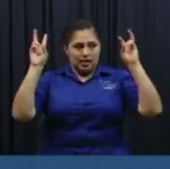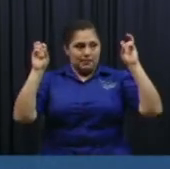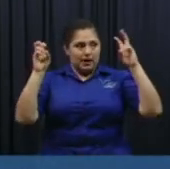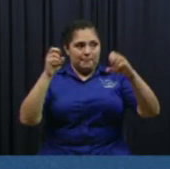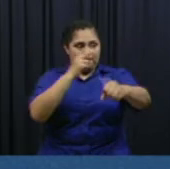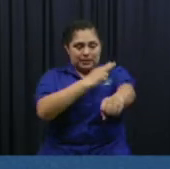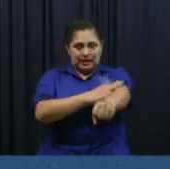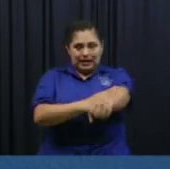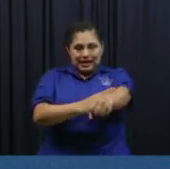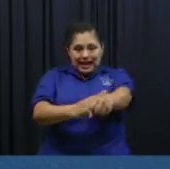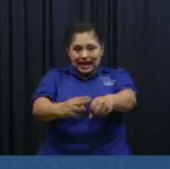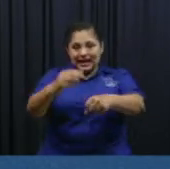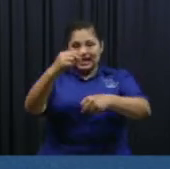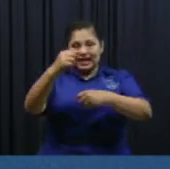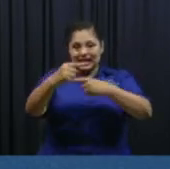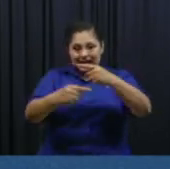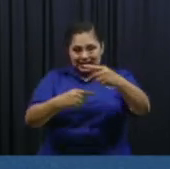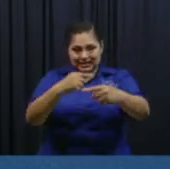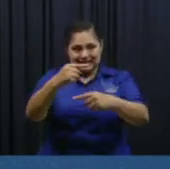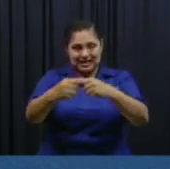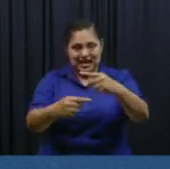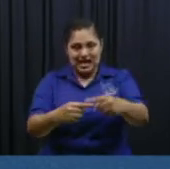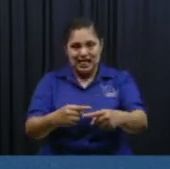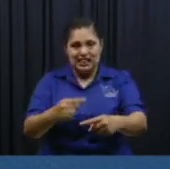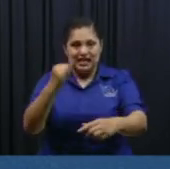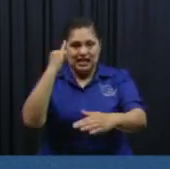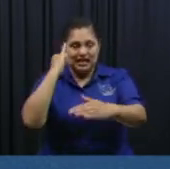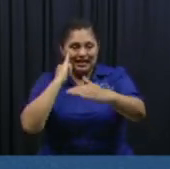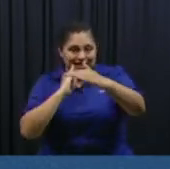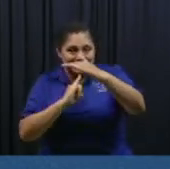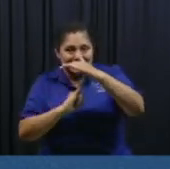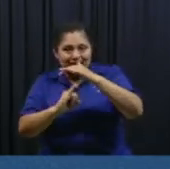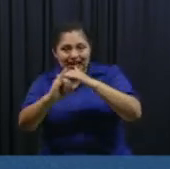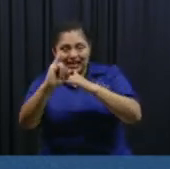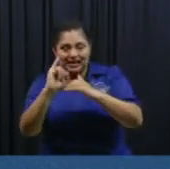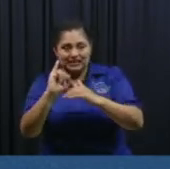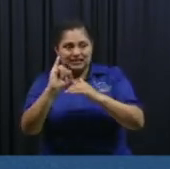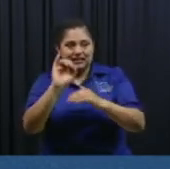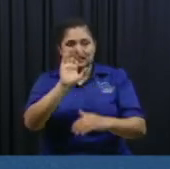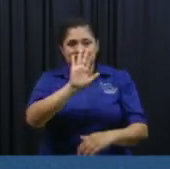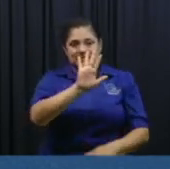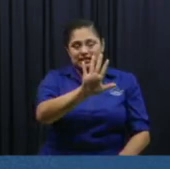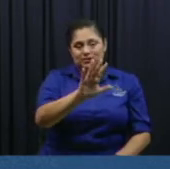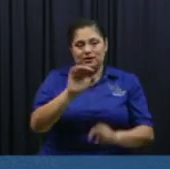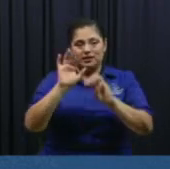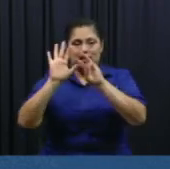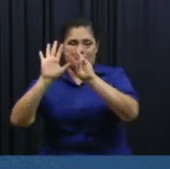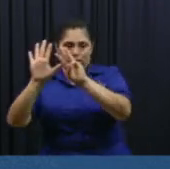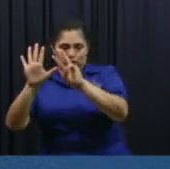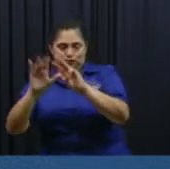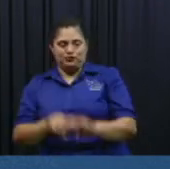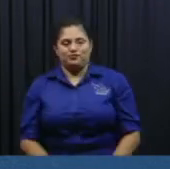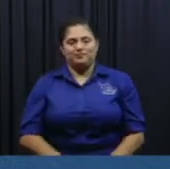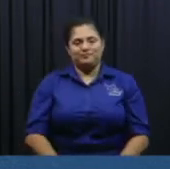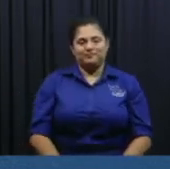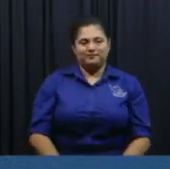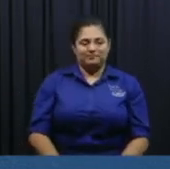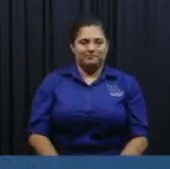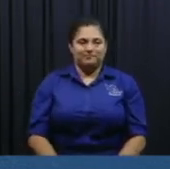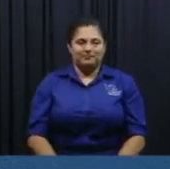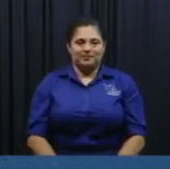parte de la herencia Esta no es toda la herencia es de solo parte de la herencia está escrita en Isaías capítulo